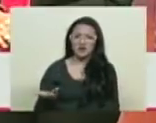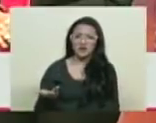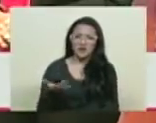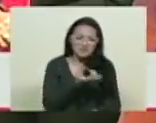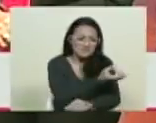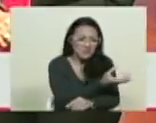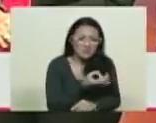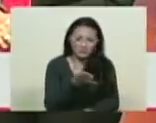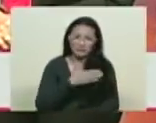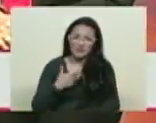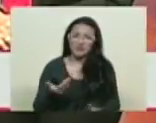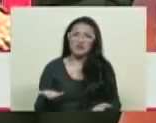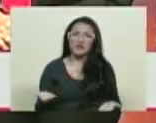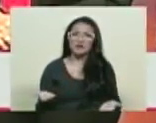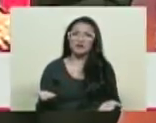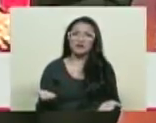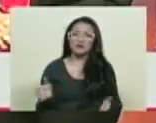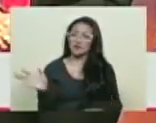guarimba